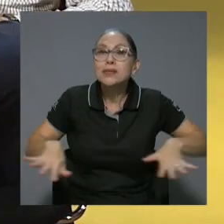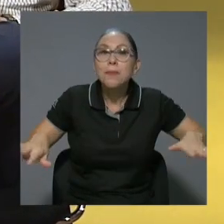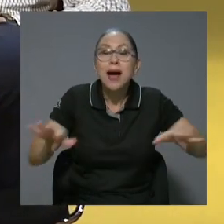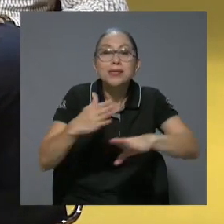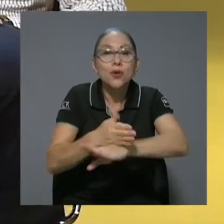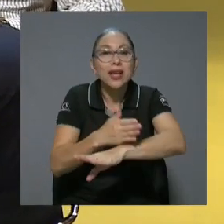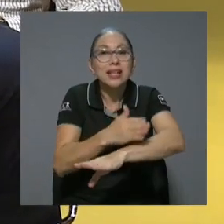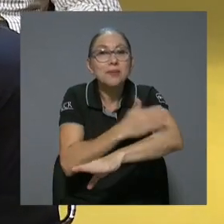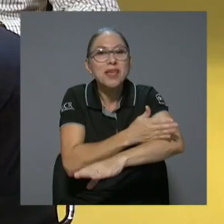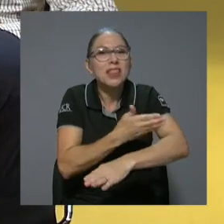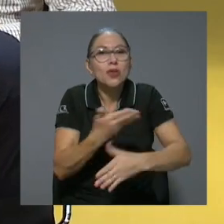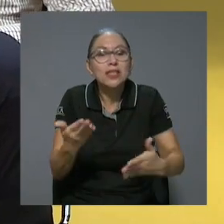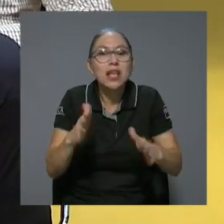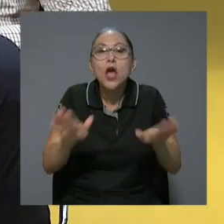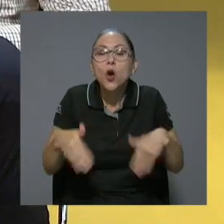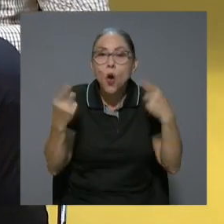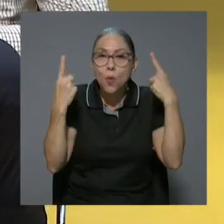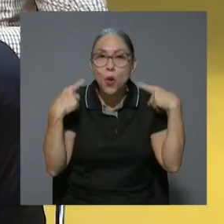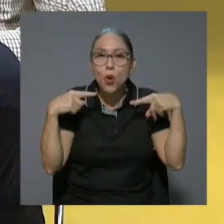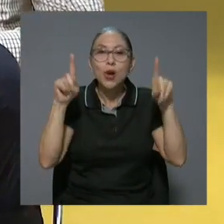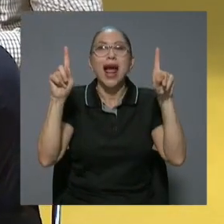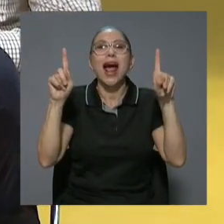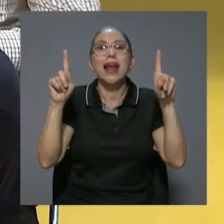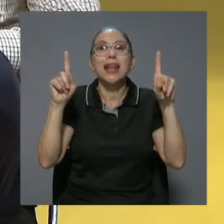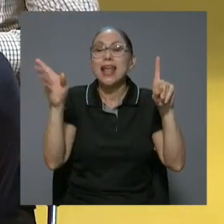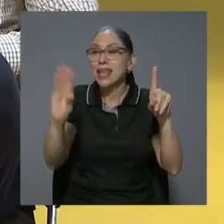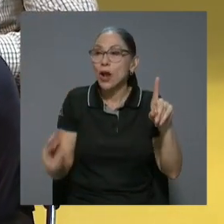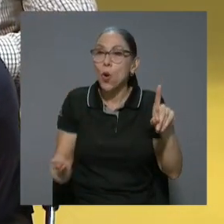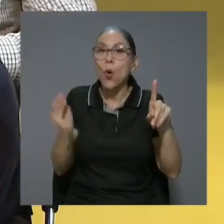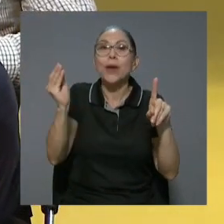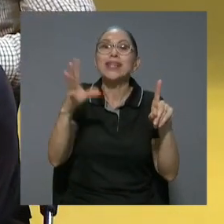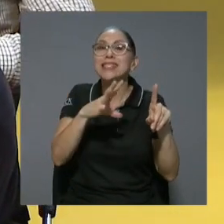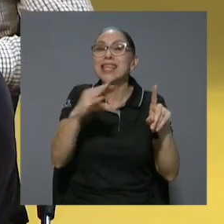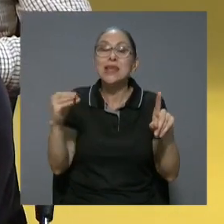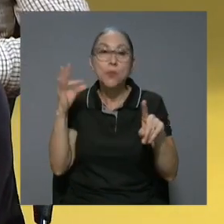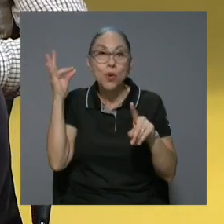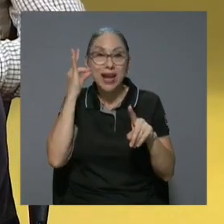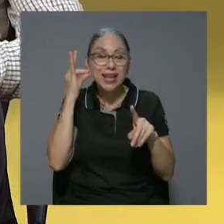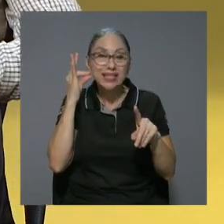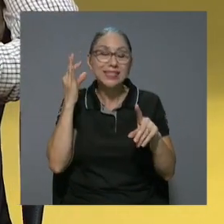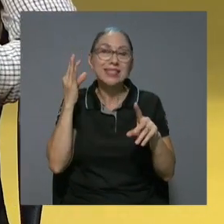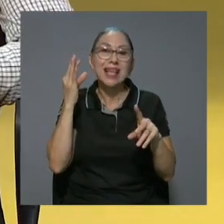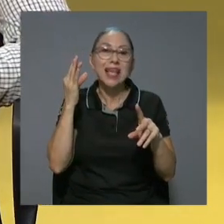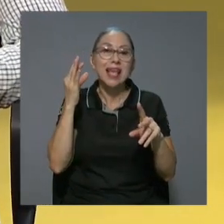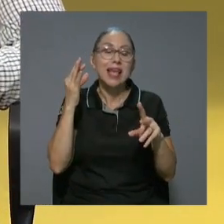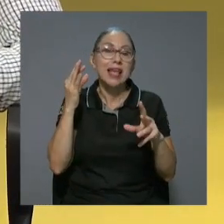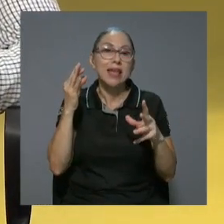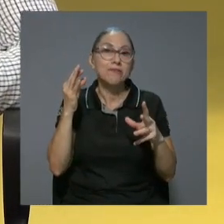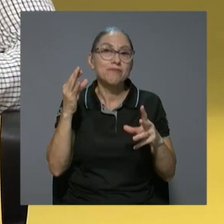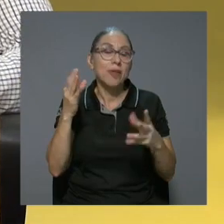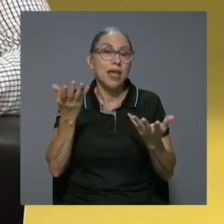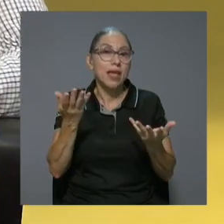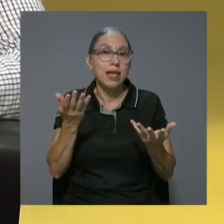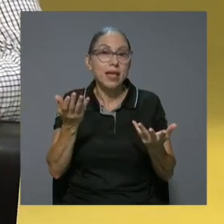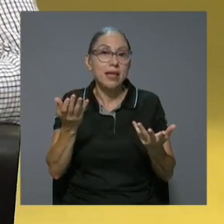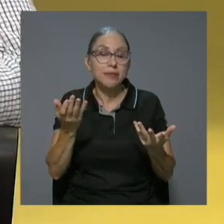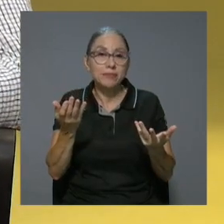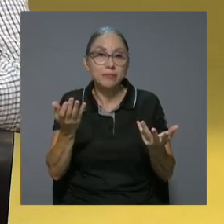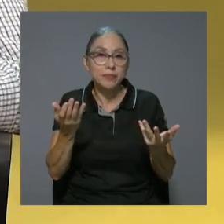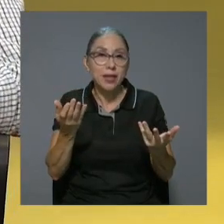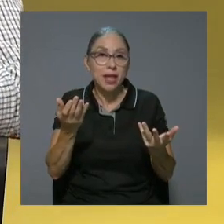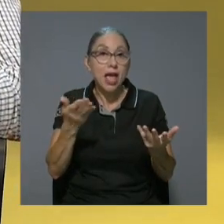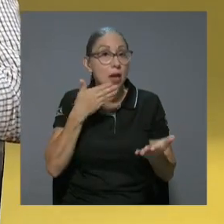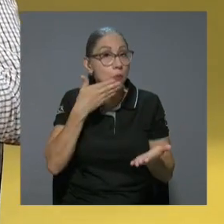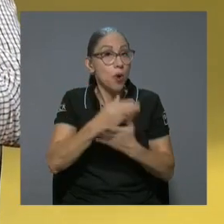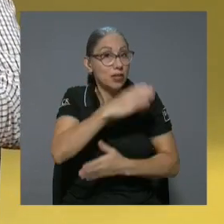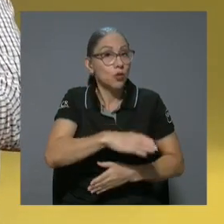es básicamente cómo lograr una incorporación, por ejemplo, de jóvenes y mujeres, especialmente en condiciones digamos, buenas